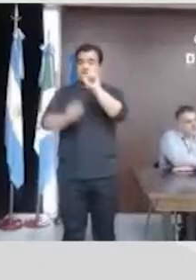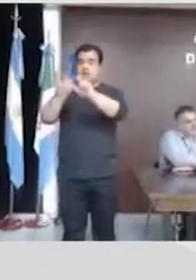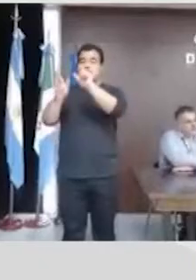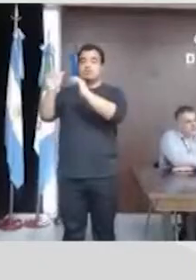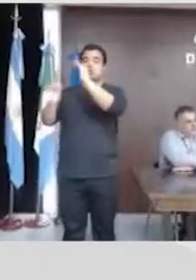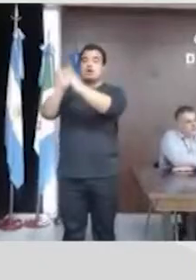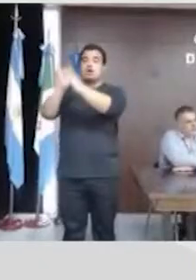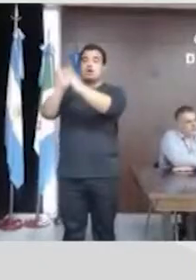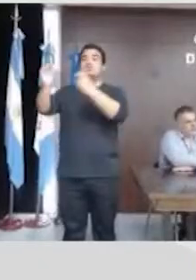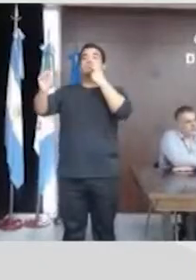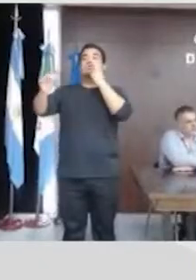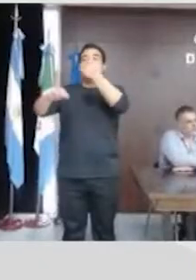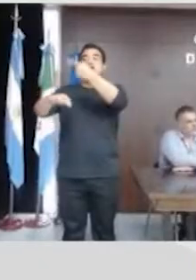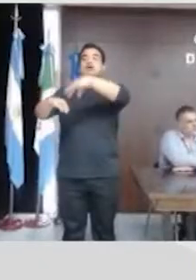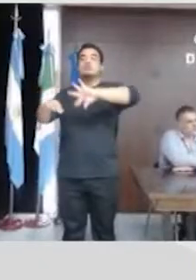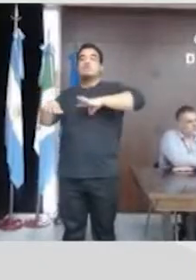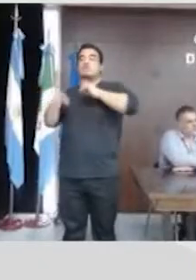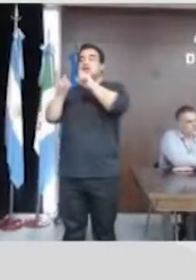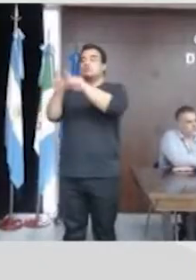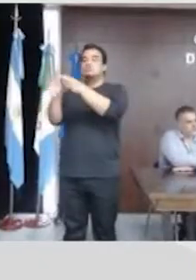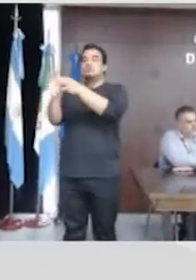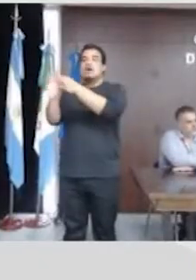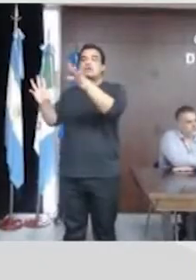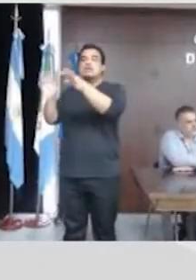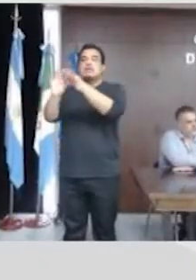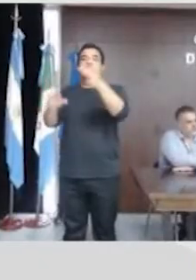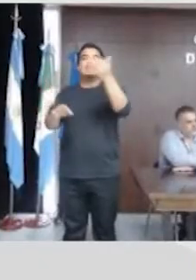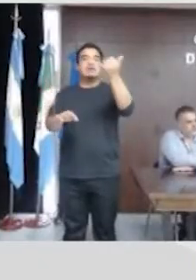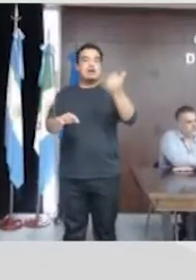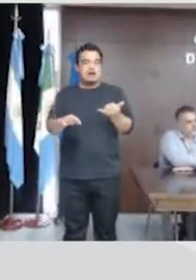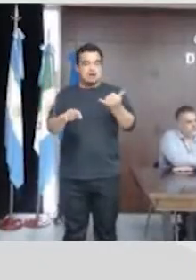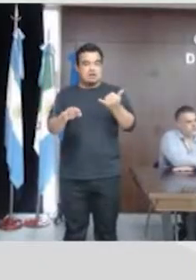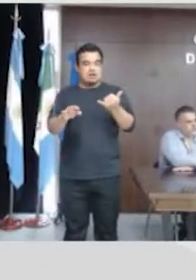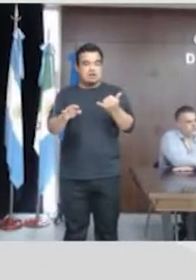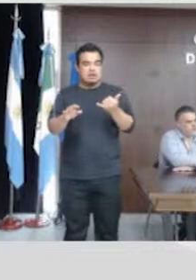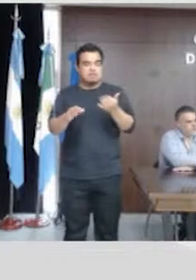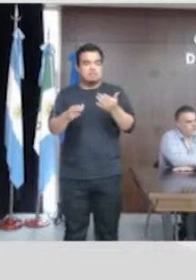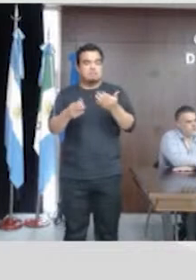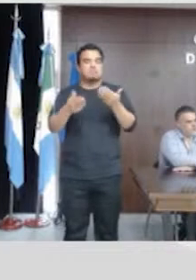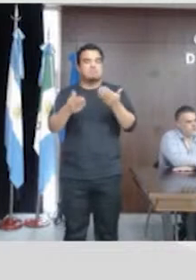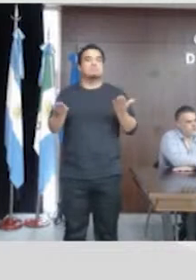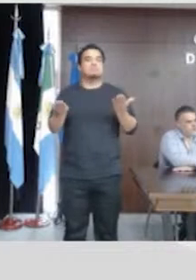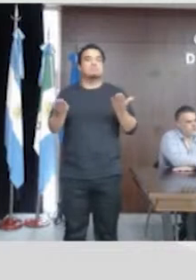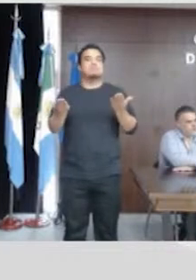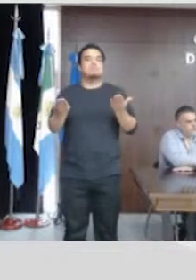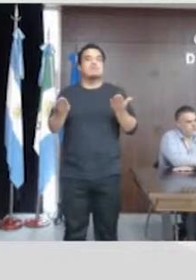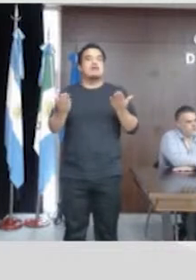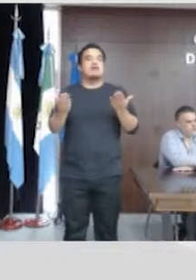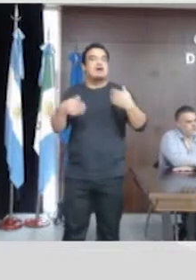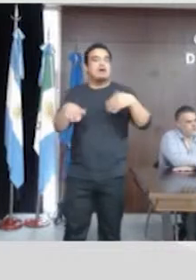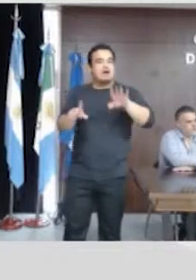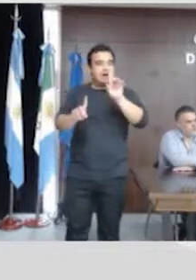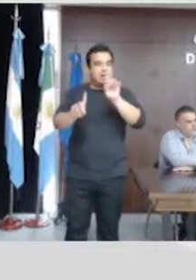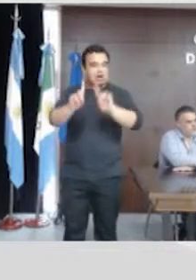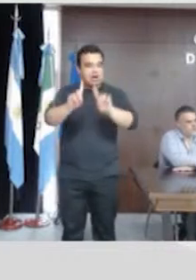quieren vivir, es decir, con autonomía, para despejar un poco de que inclusive todas las que son